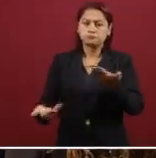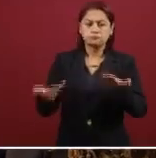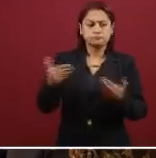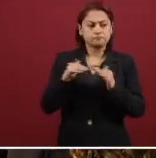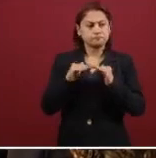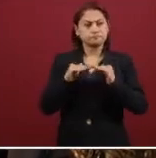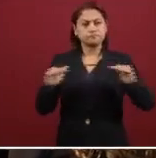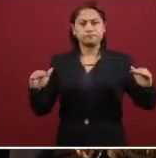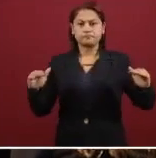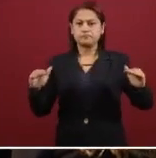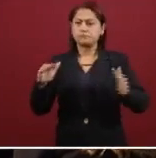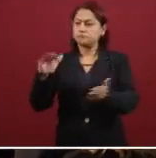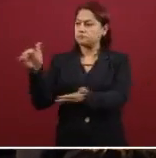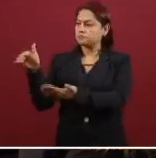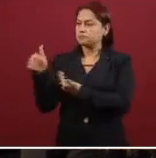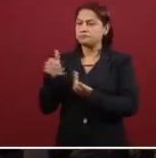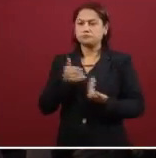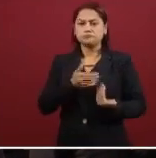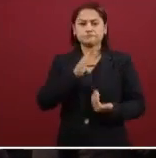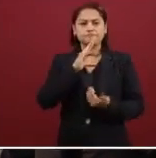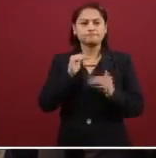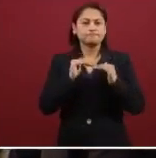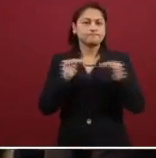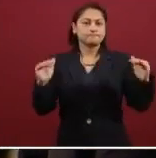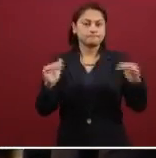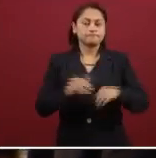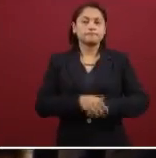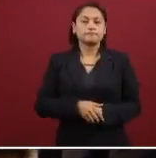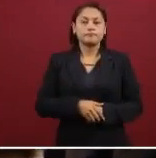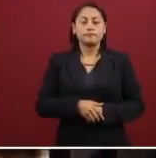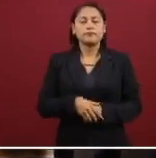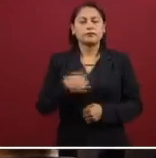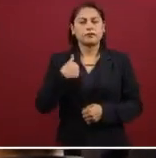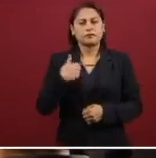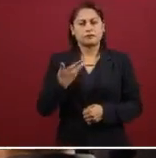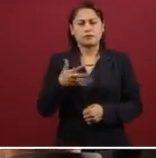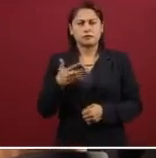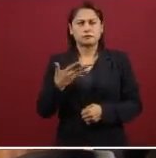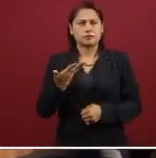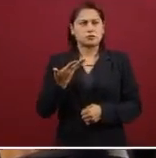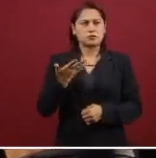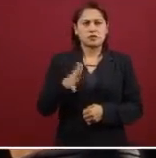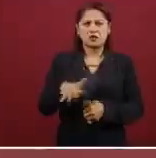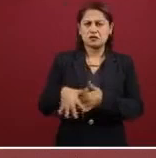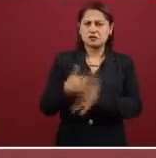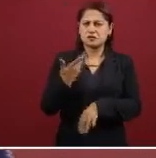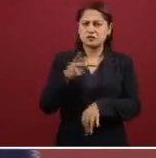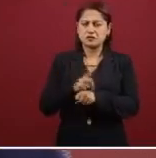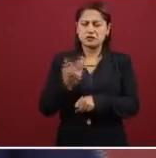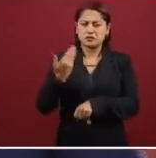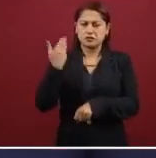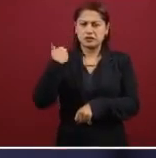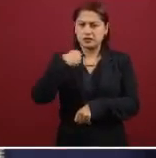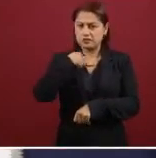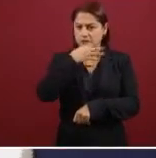recaudación. Informé hace como 10, 15 días que este año